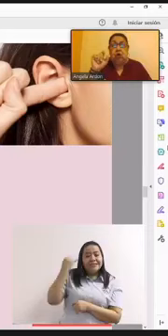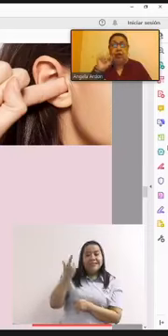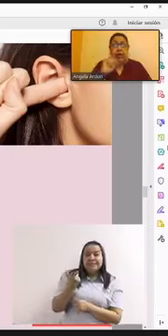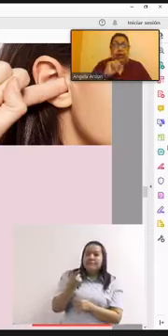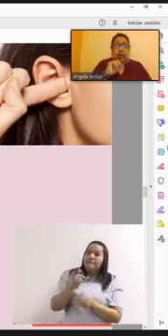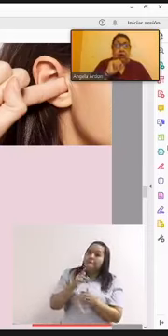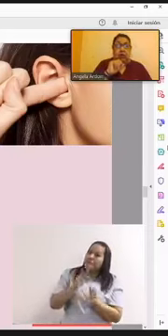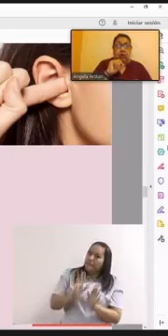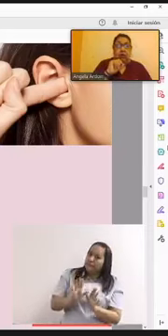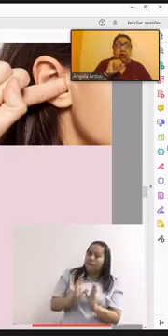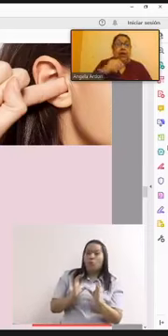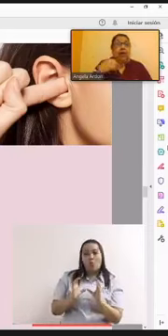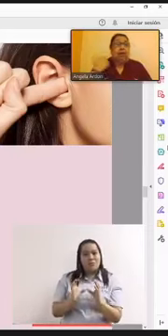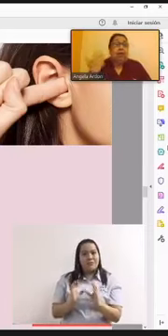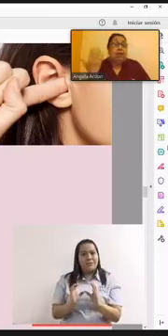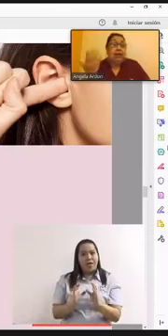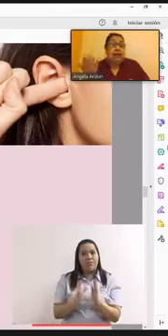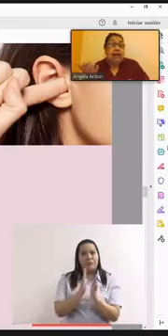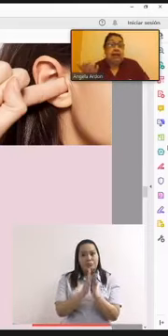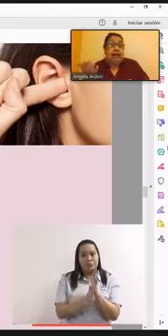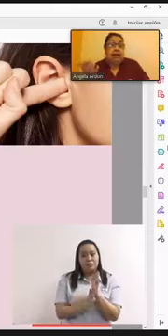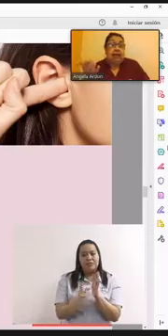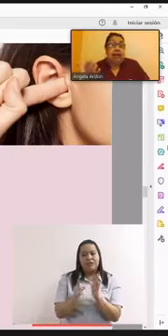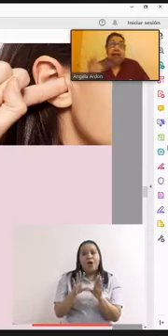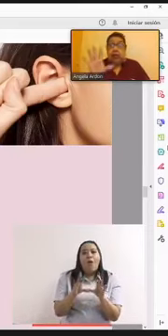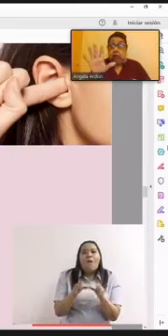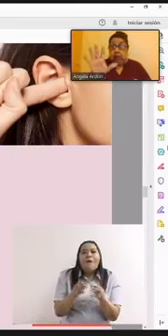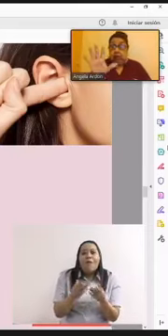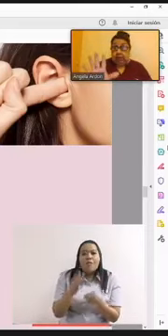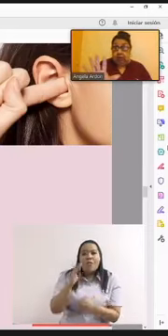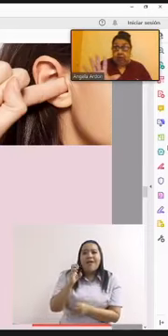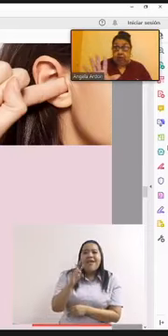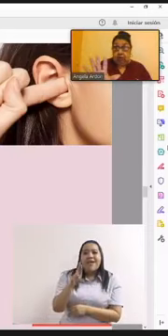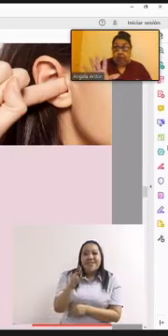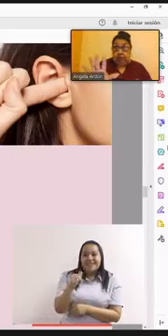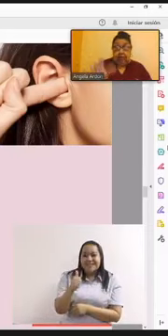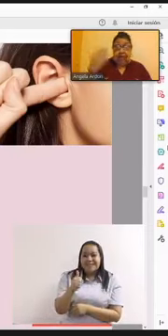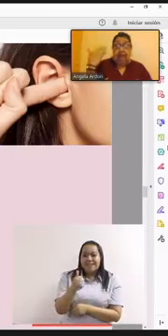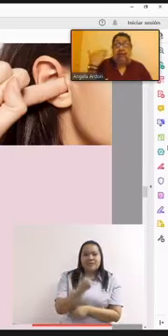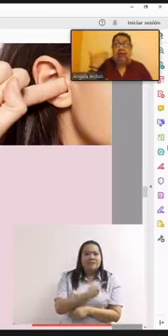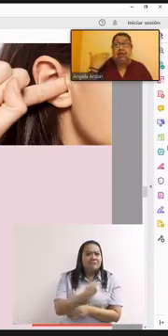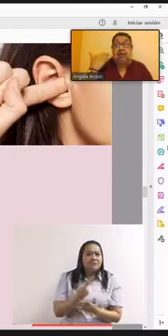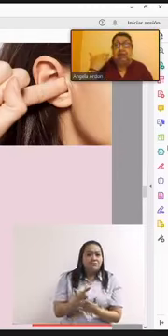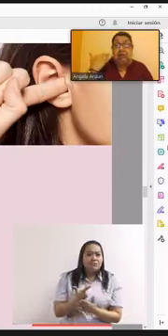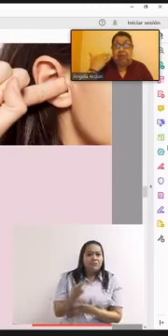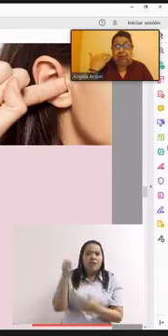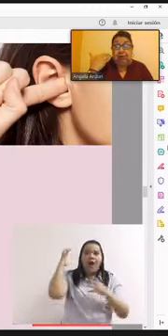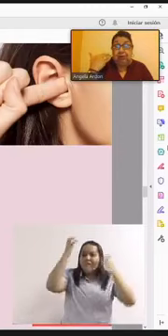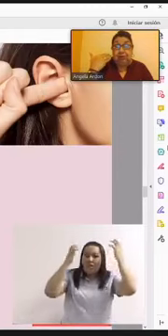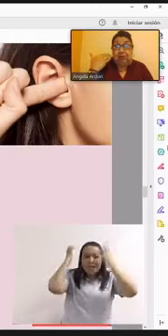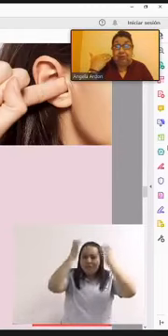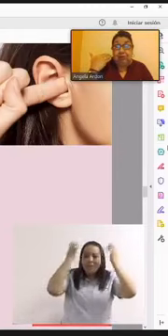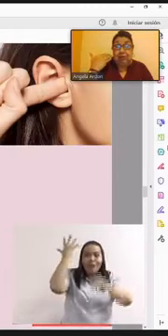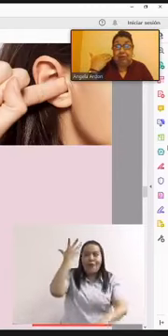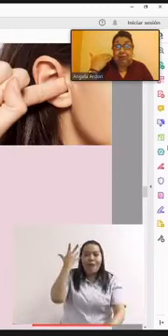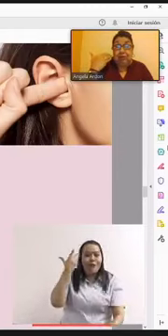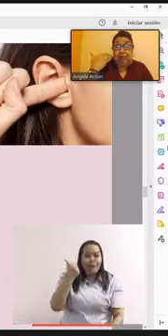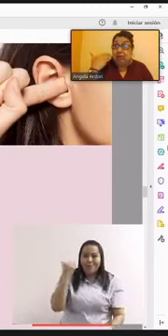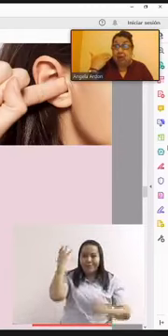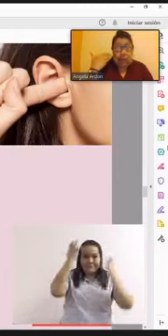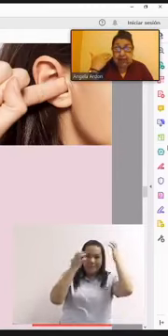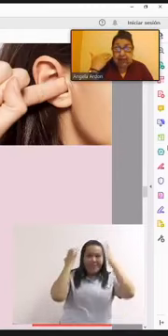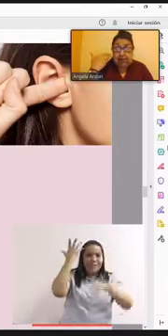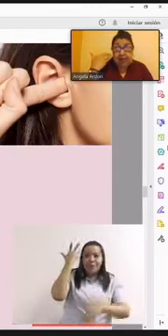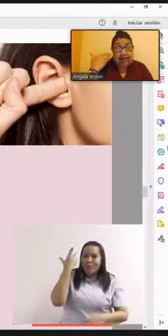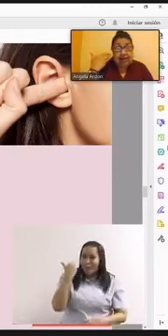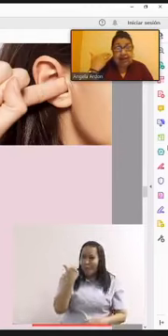muy delicado. ¿Qué hacer para retirar la cera? Te bañas todos los días, te estás lavando los oídos. Todos